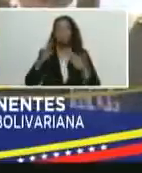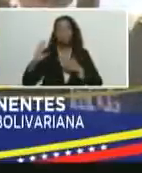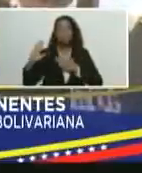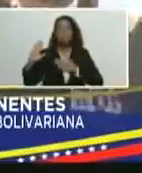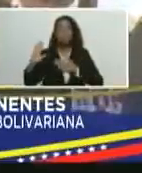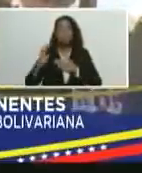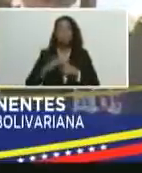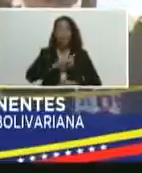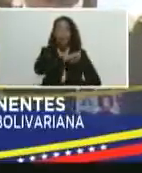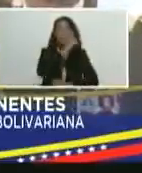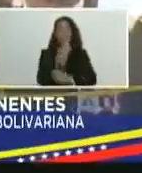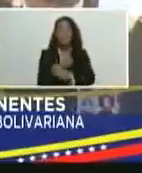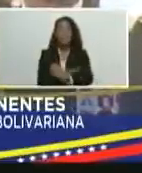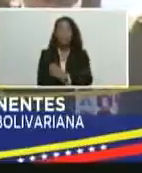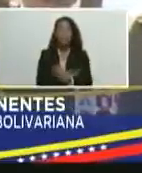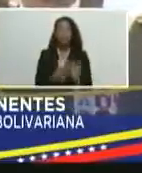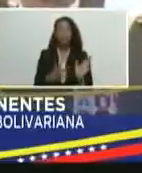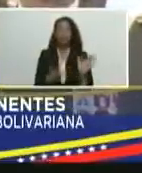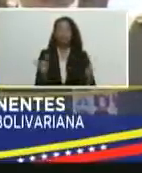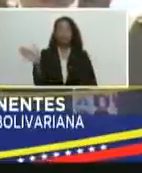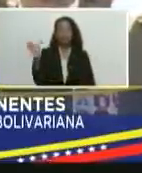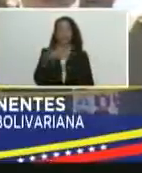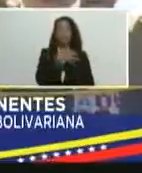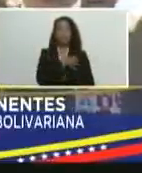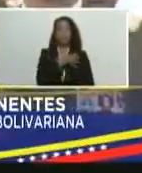el poder del estandarte